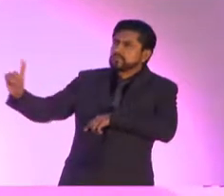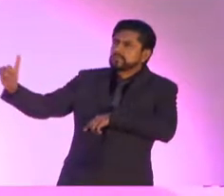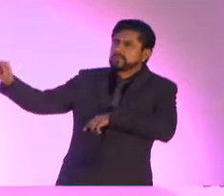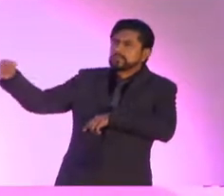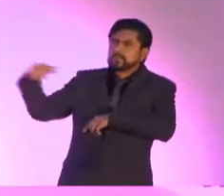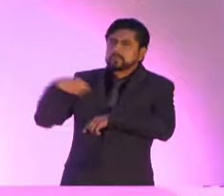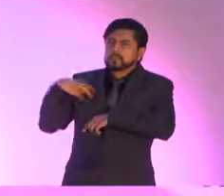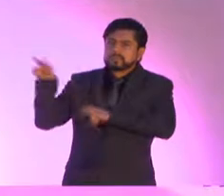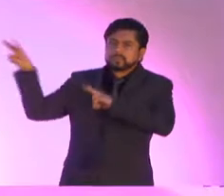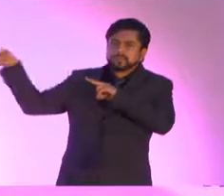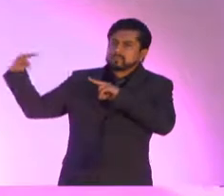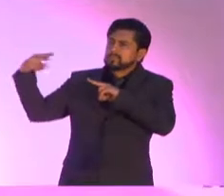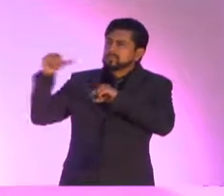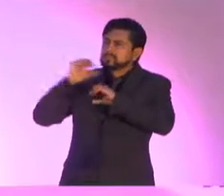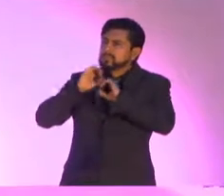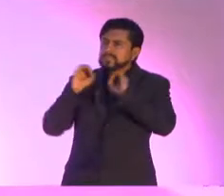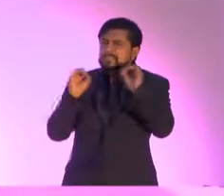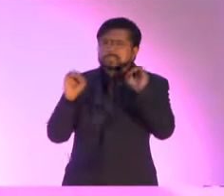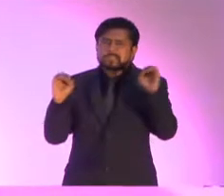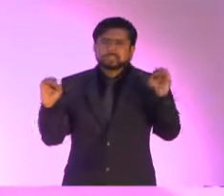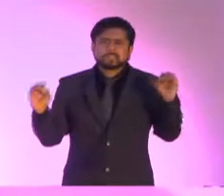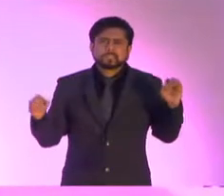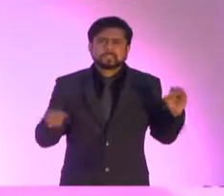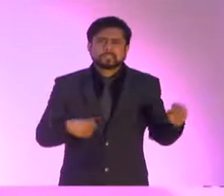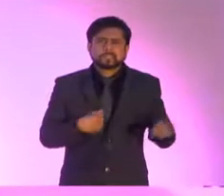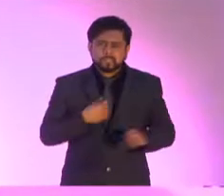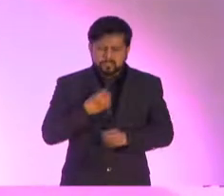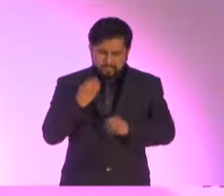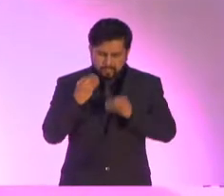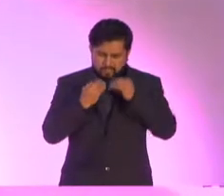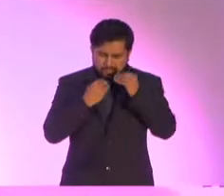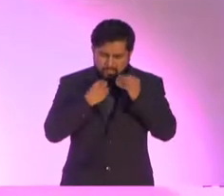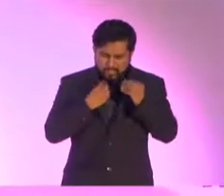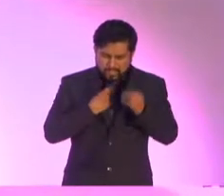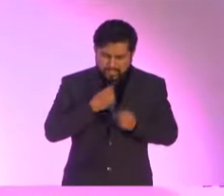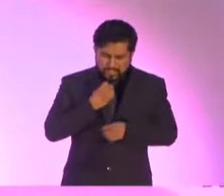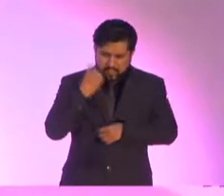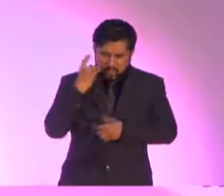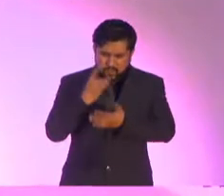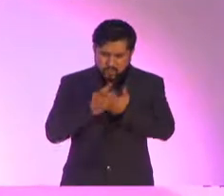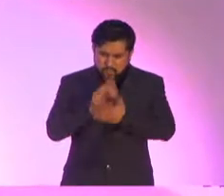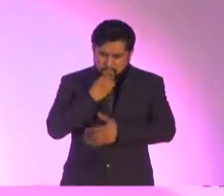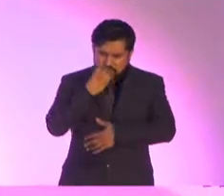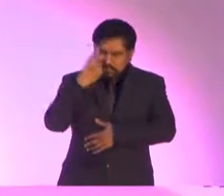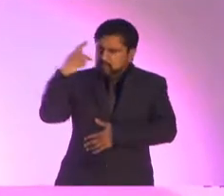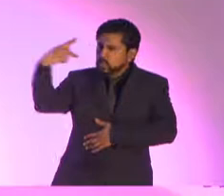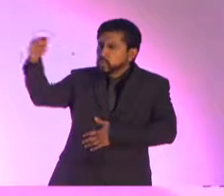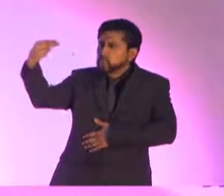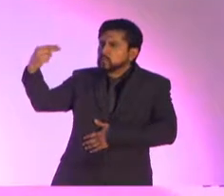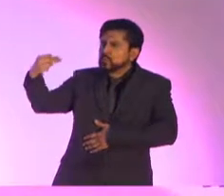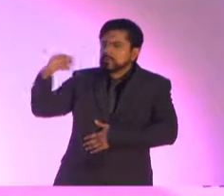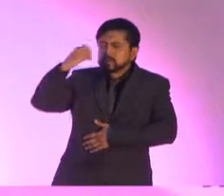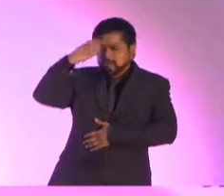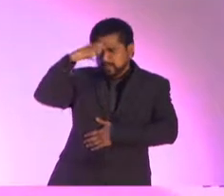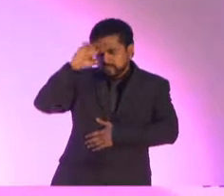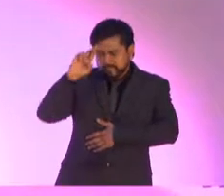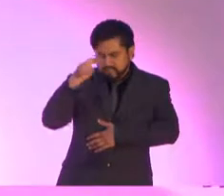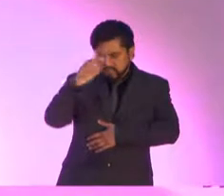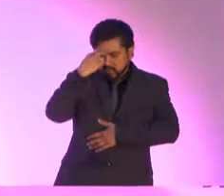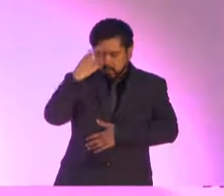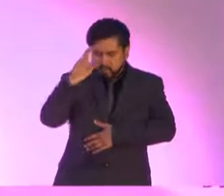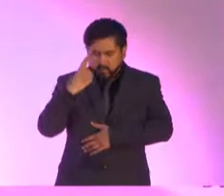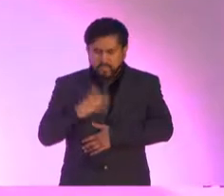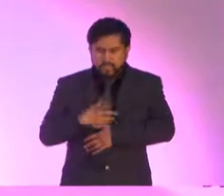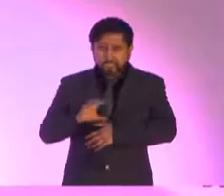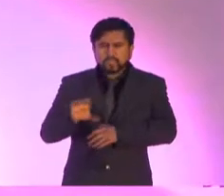no miras, en la boca que solo sabe decir tu nombre de ave, y cada fragmento juntos es